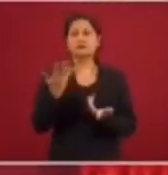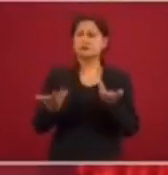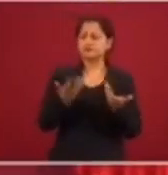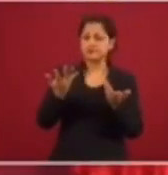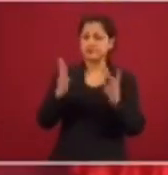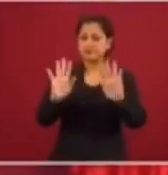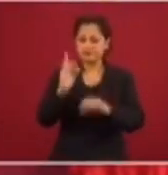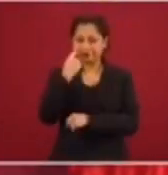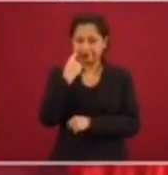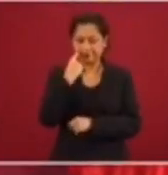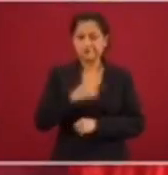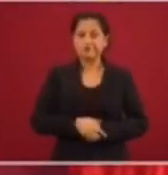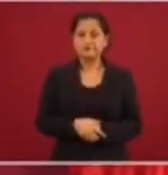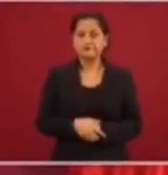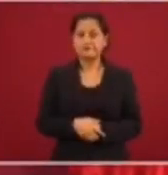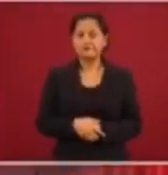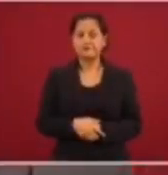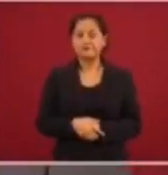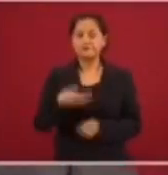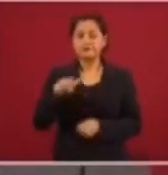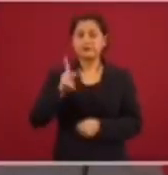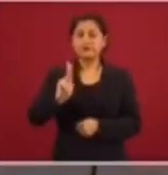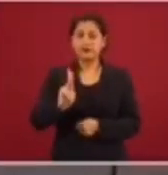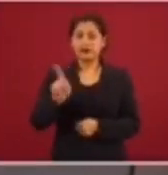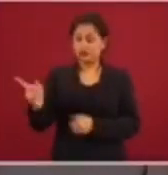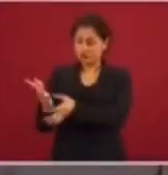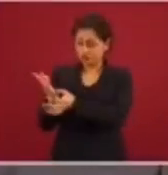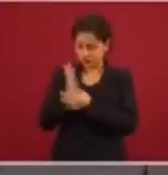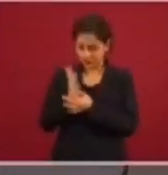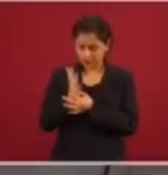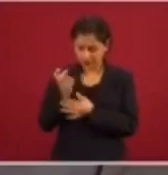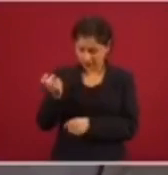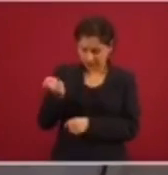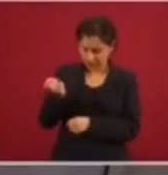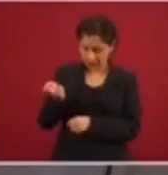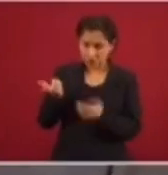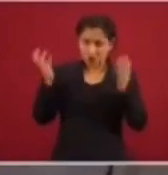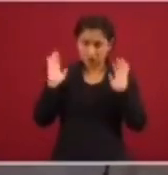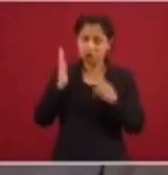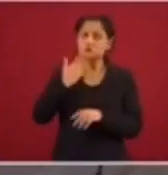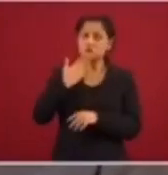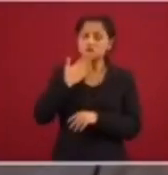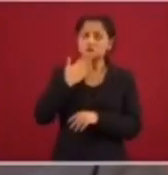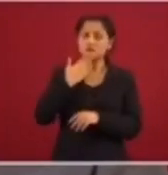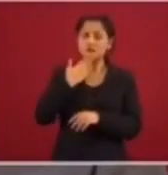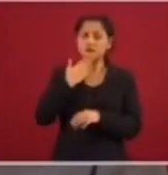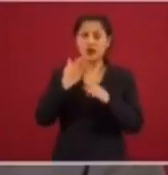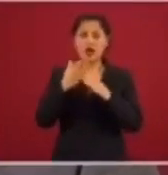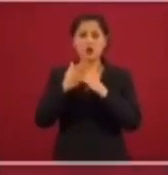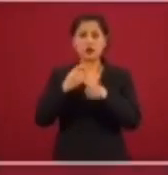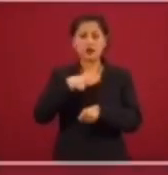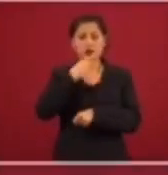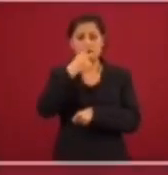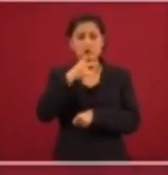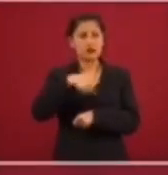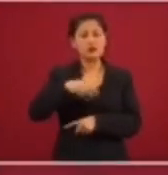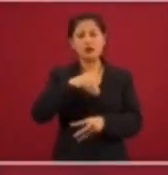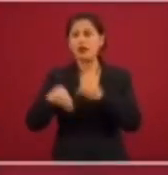pero no, no está mal, todos somos ya mayores de edad y tenemos